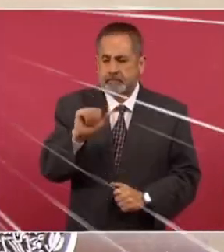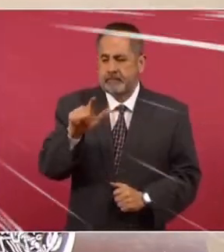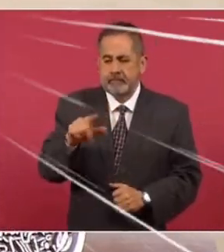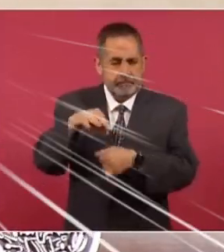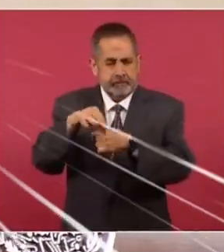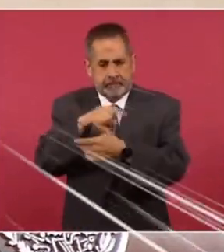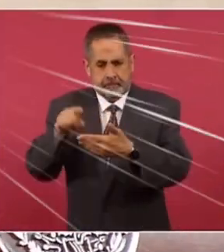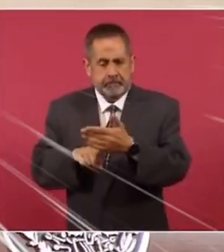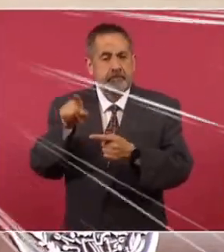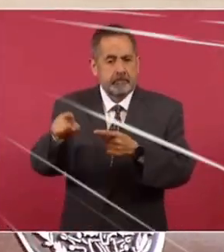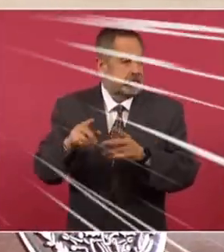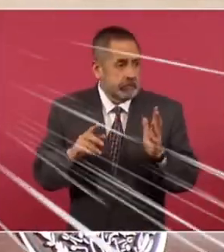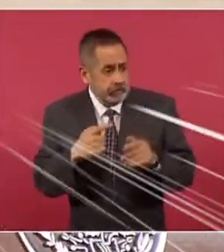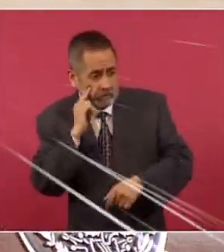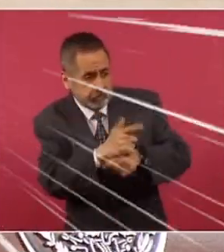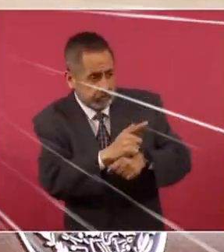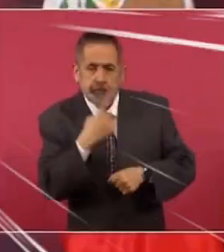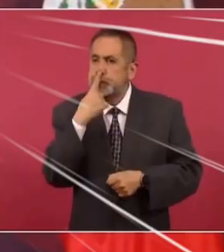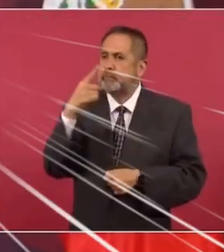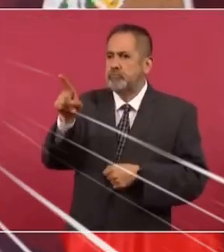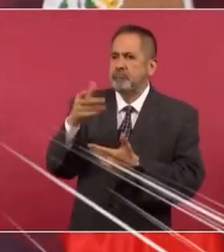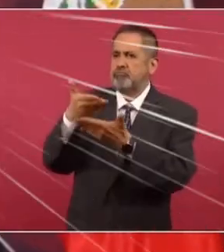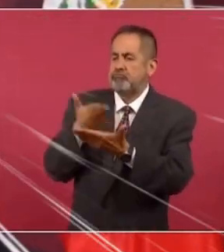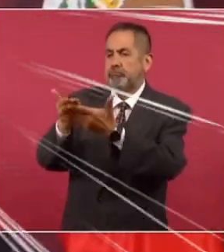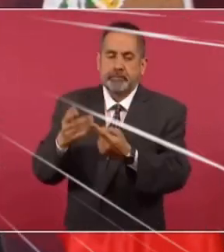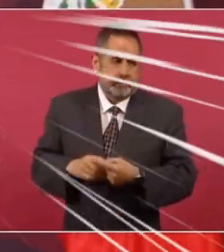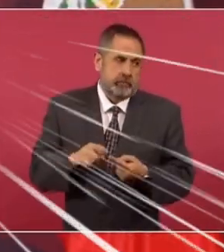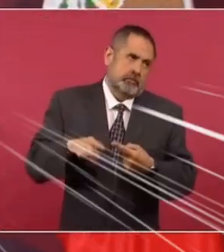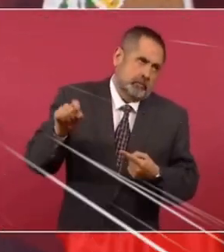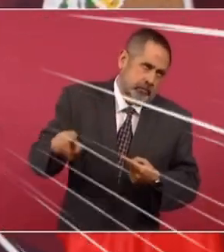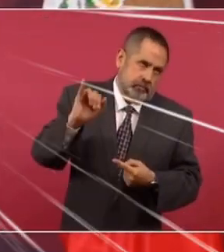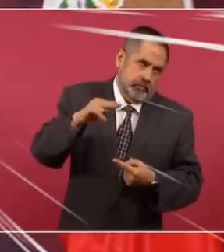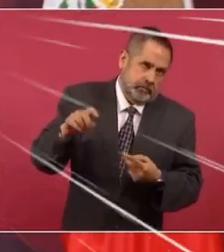Electoral para presentar denuncias, el mismo INE.